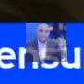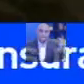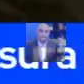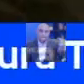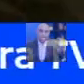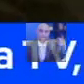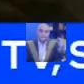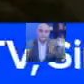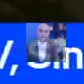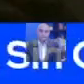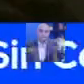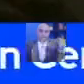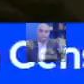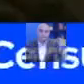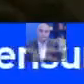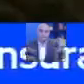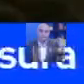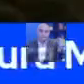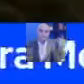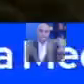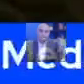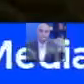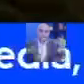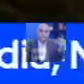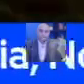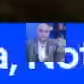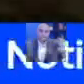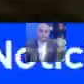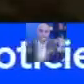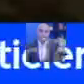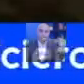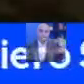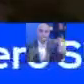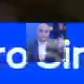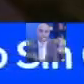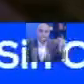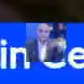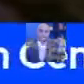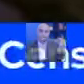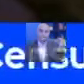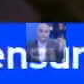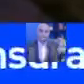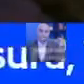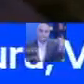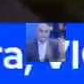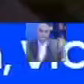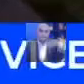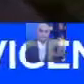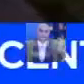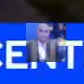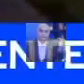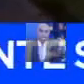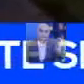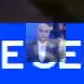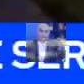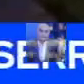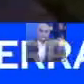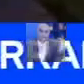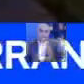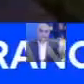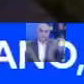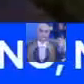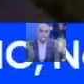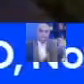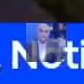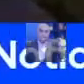cambio generacional, así como lo habló de la política, pues a lo mejor también un cambio generacional